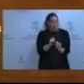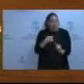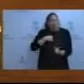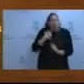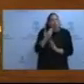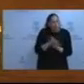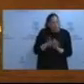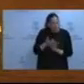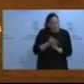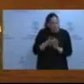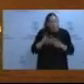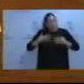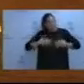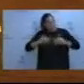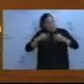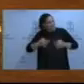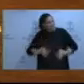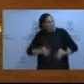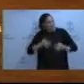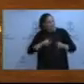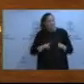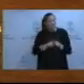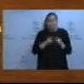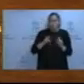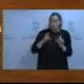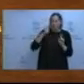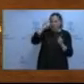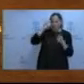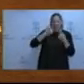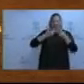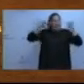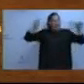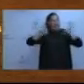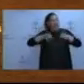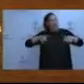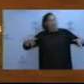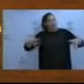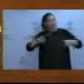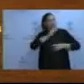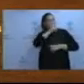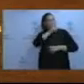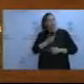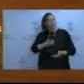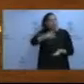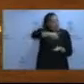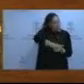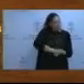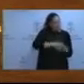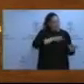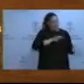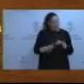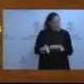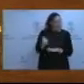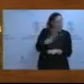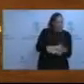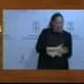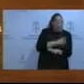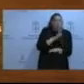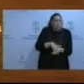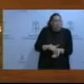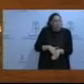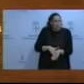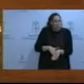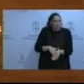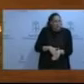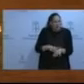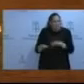me pregunto por qué un liberal le tiene que pedir a los socialistas que planifiquen, cuando ya debería ir de suyo. Pues la única explicación por la que no quieren